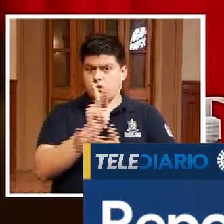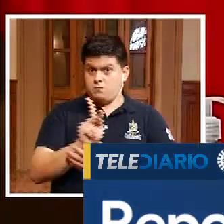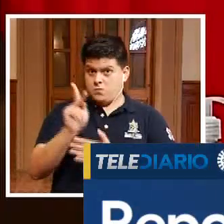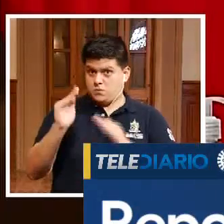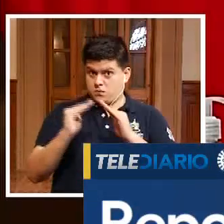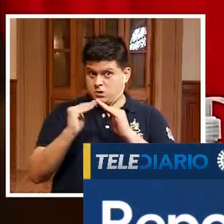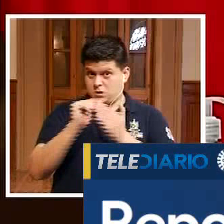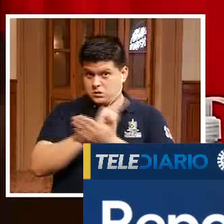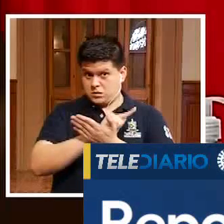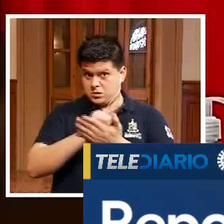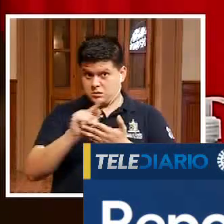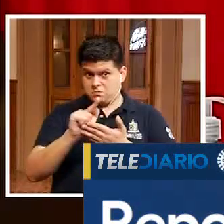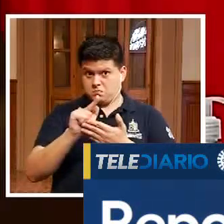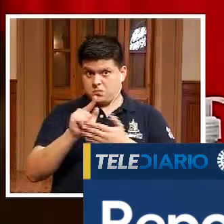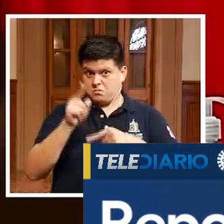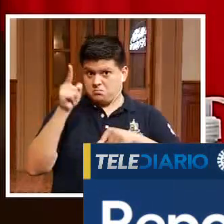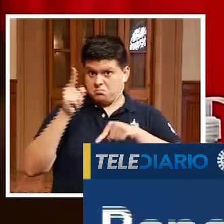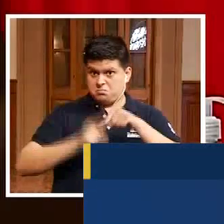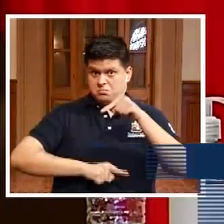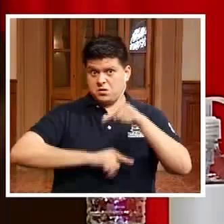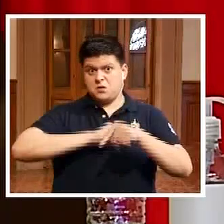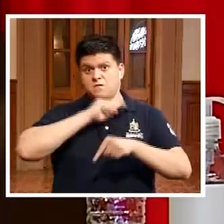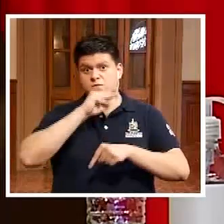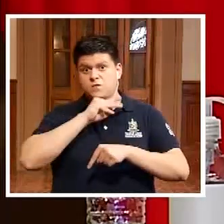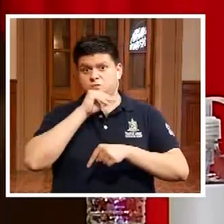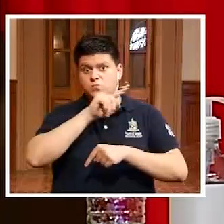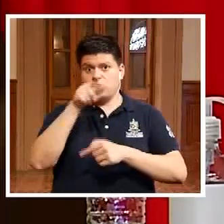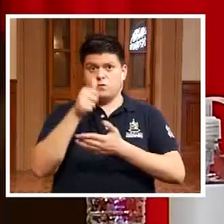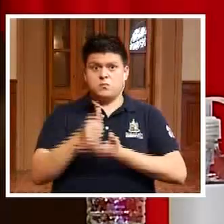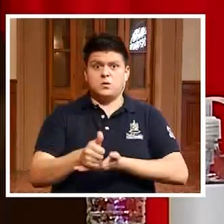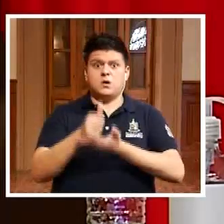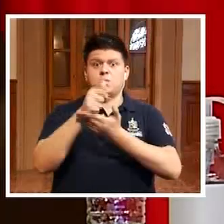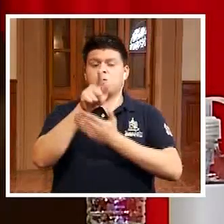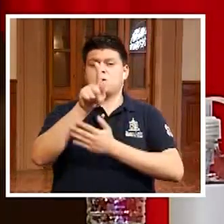libre de recipientes que acumulen agua nos ayudan un 70%.